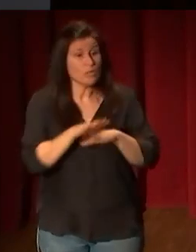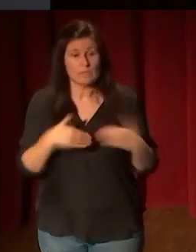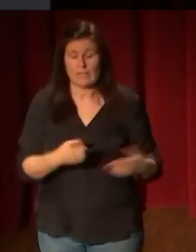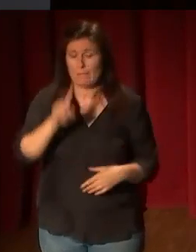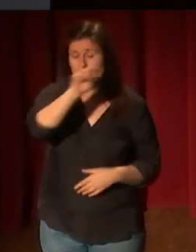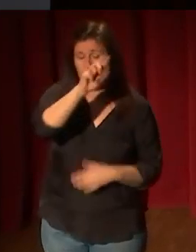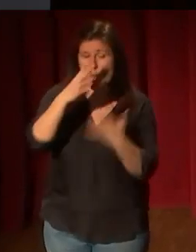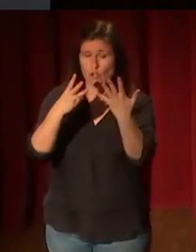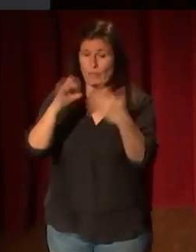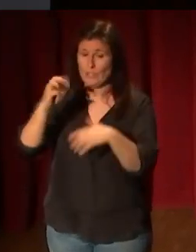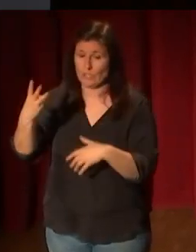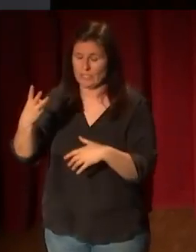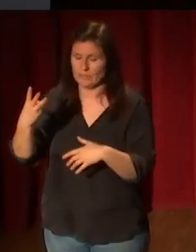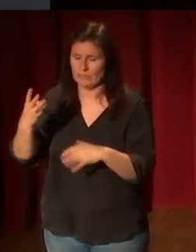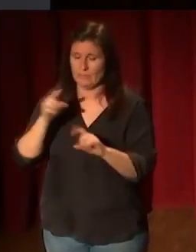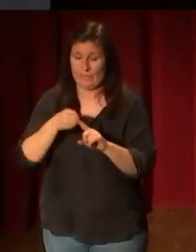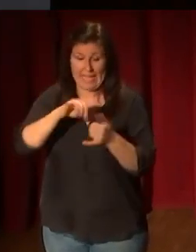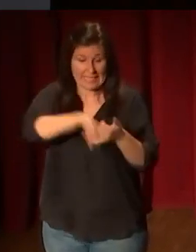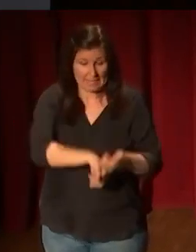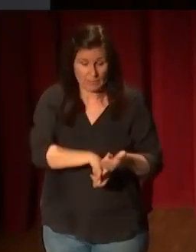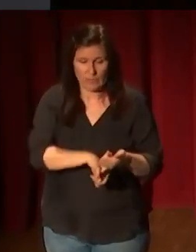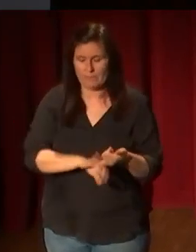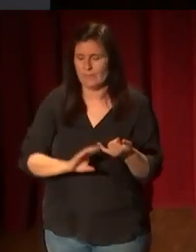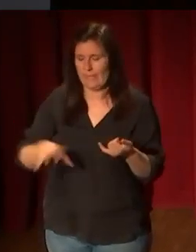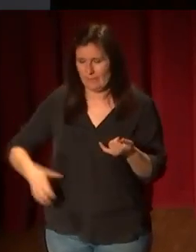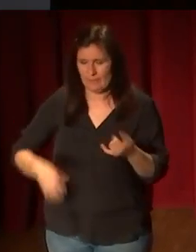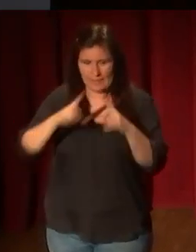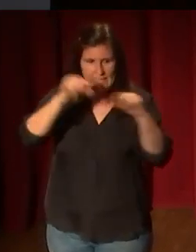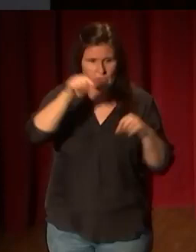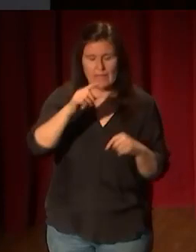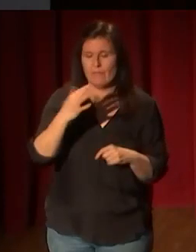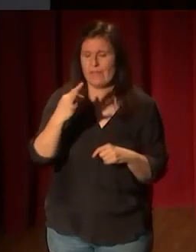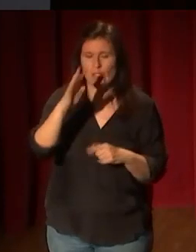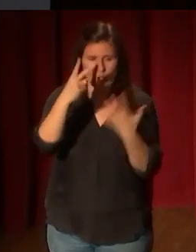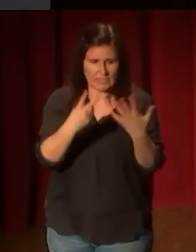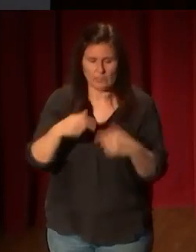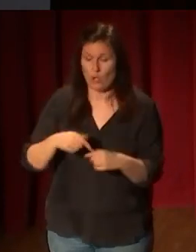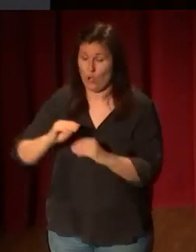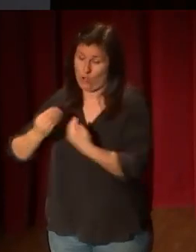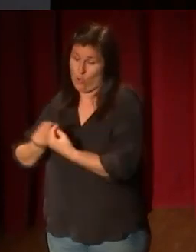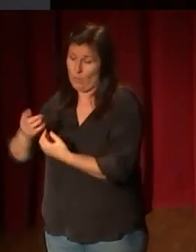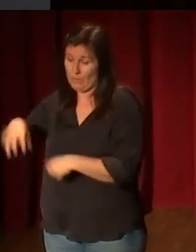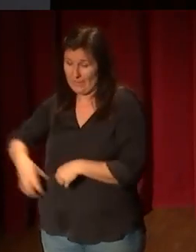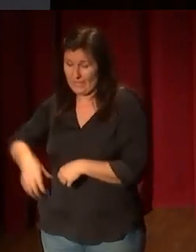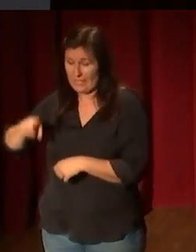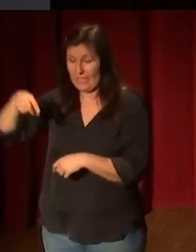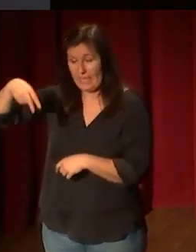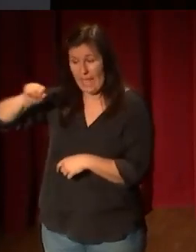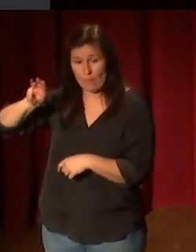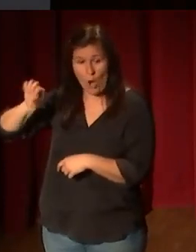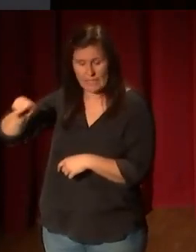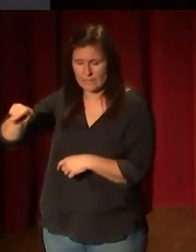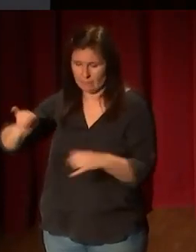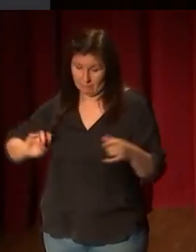1803 por el casamiento del príncipe de asturias fernando séptimo con la princesa de nápoles bueno